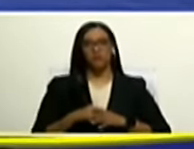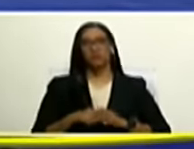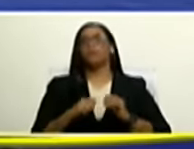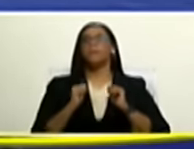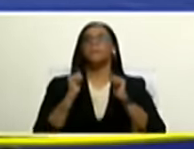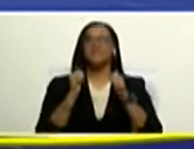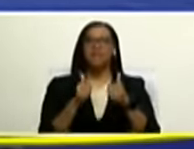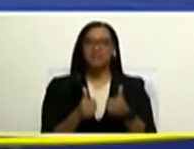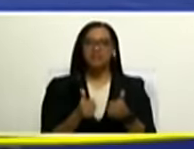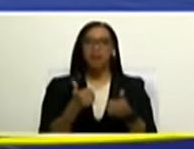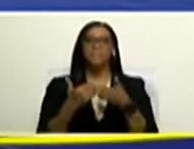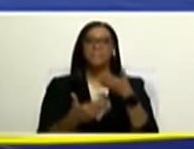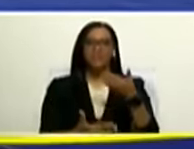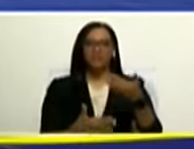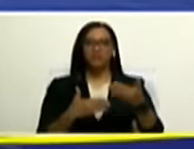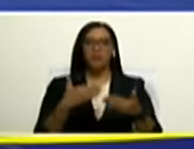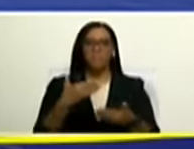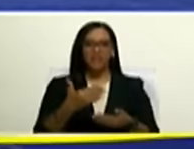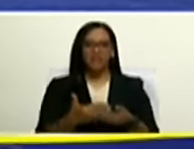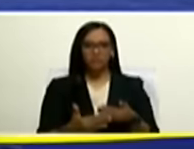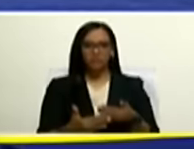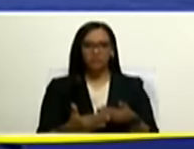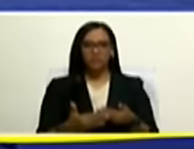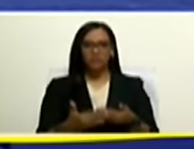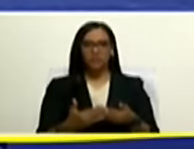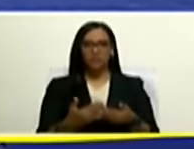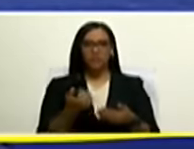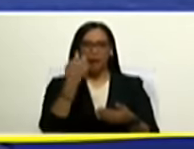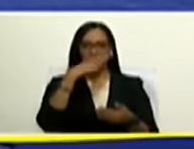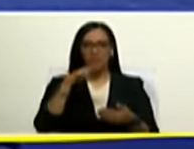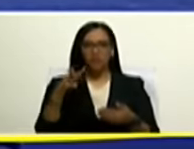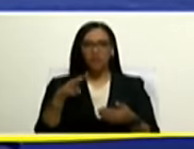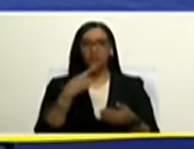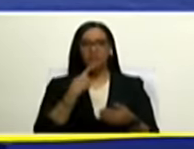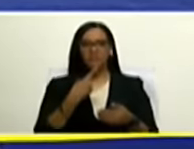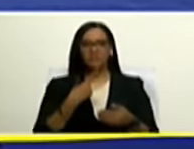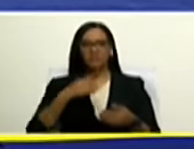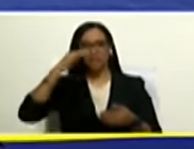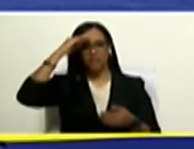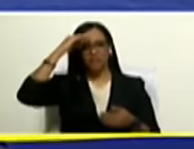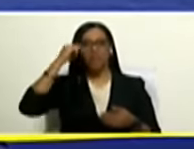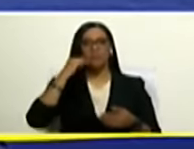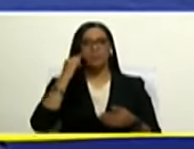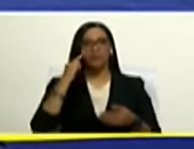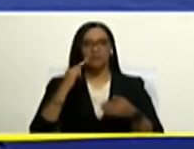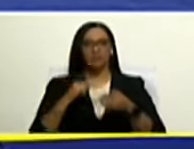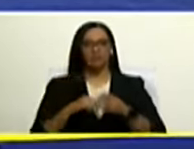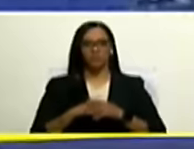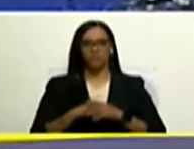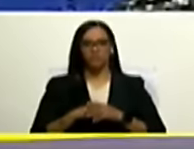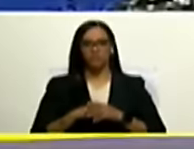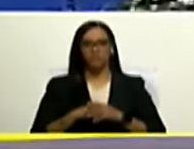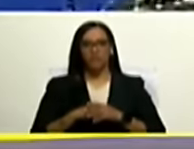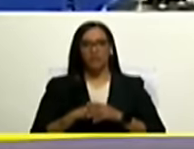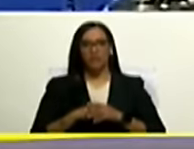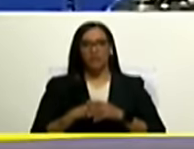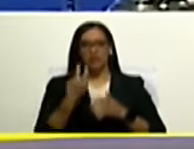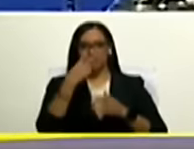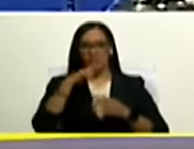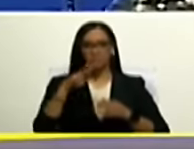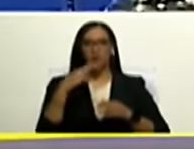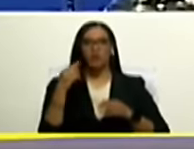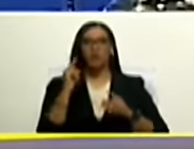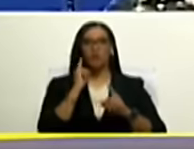comienzan paso a paso a visualizar lo que decía el general Padrino, a visualizar